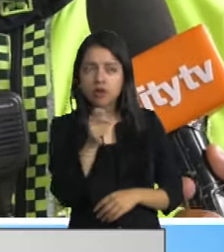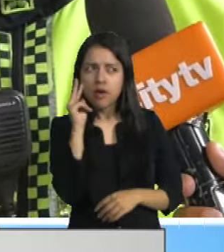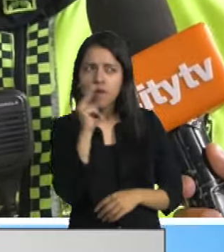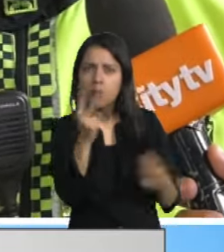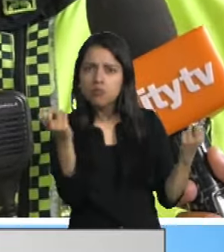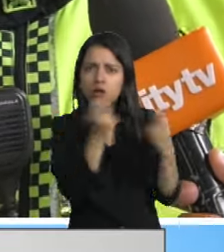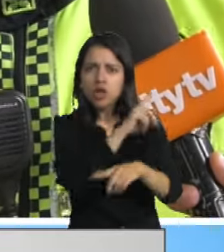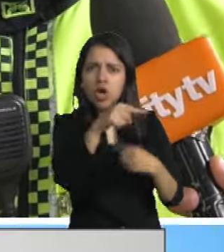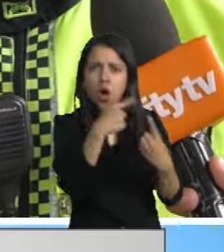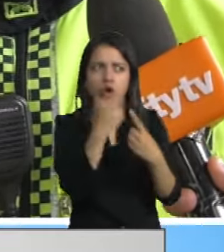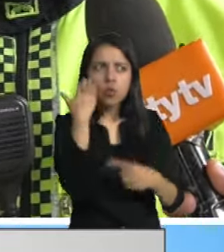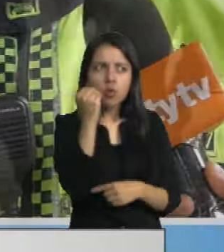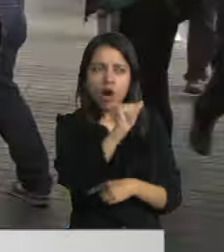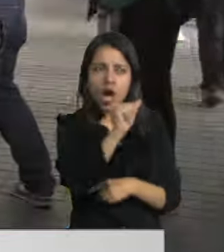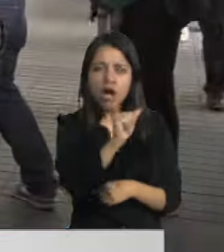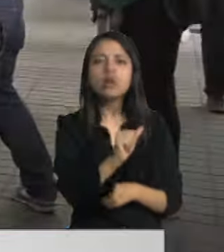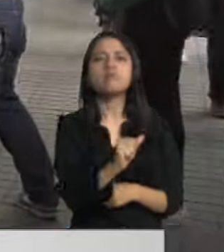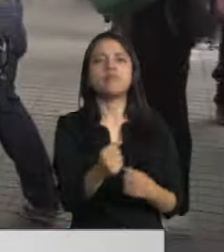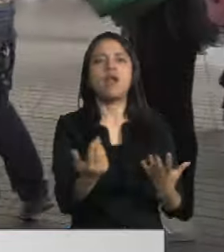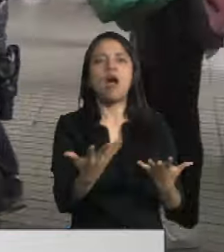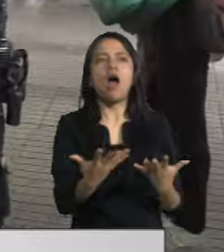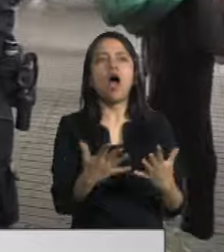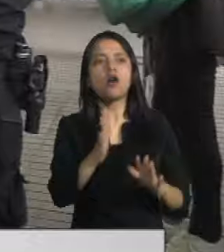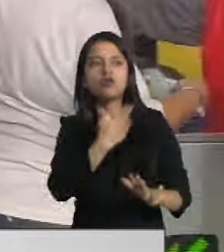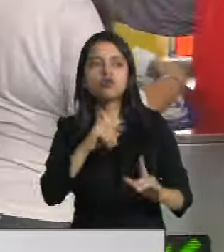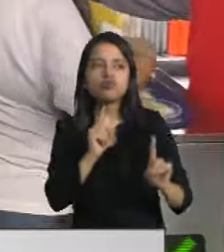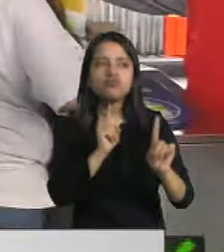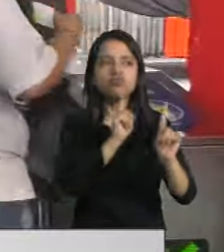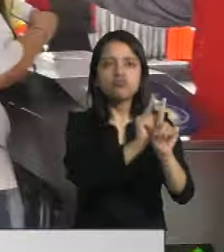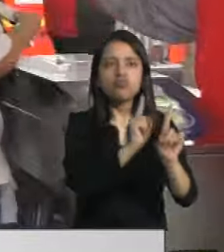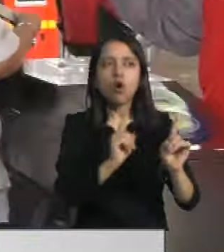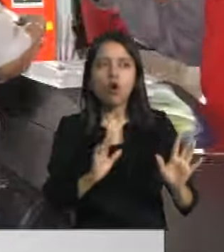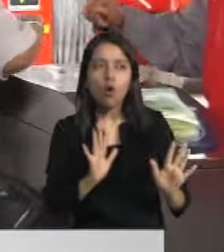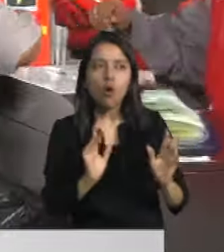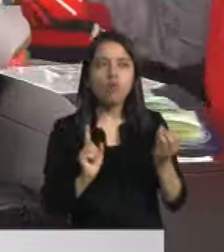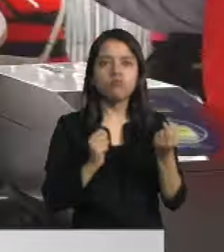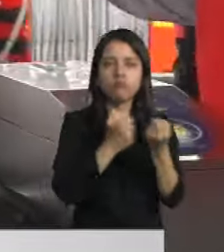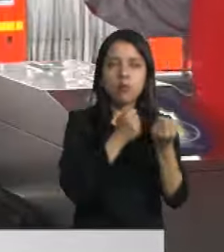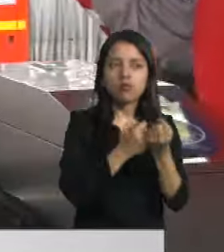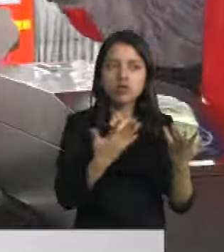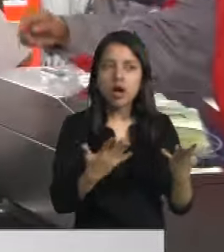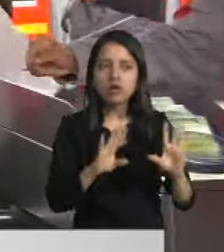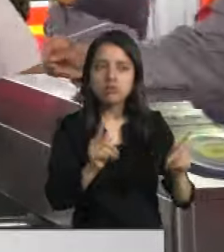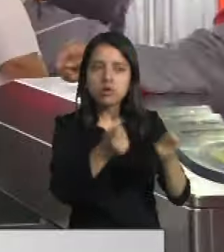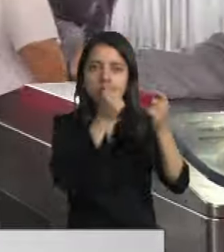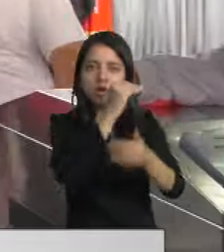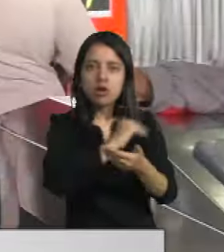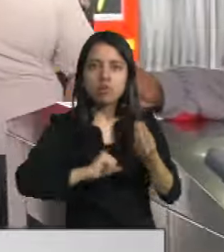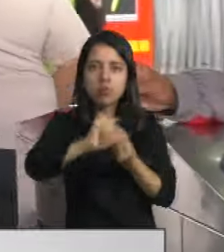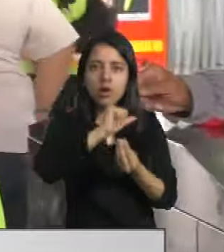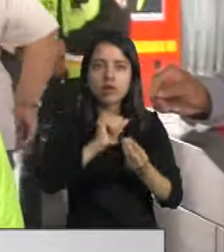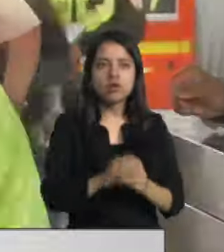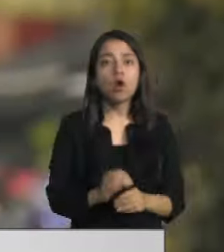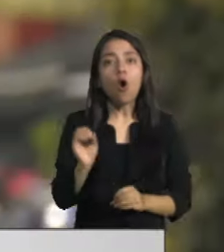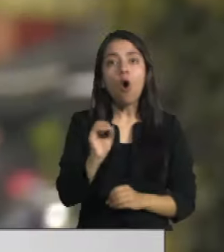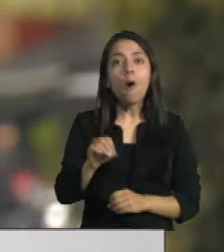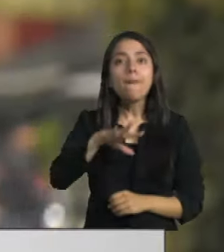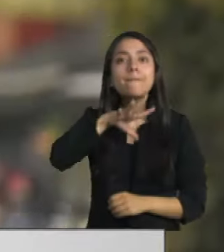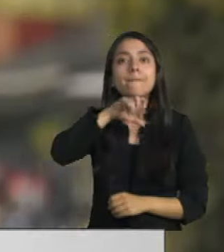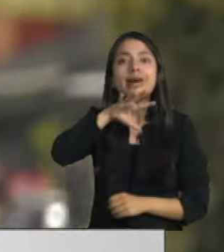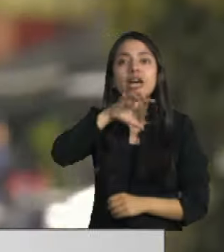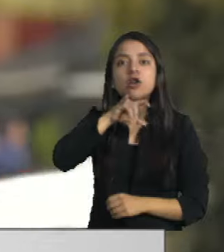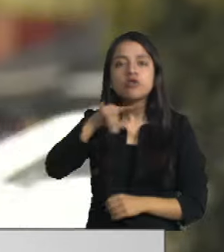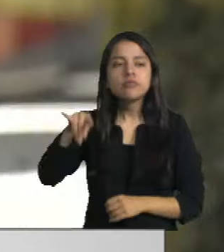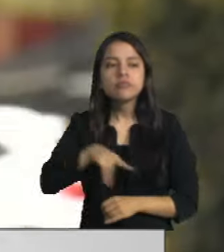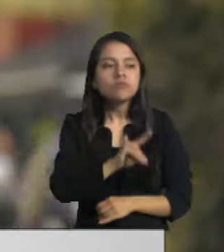mujer o instrumentalización de menores que puedan ser utilizados para cometer delitos. Palabras del coronel Pascual González, comandante